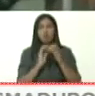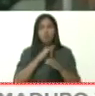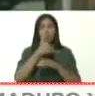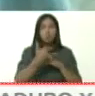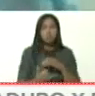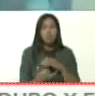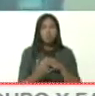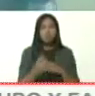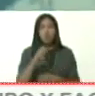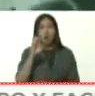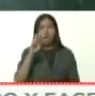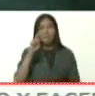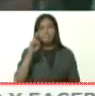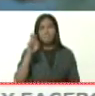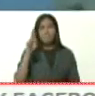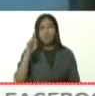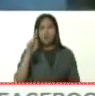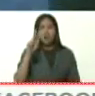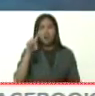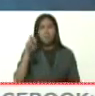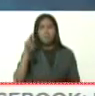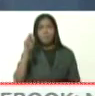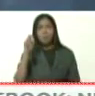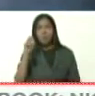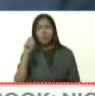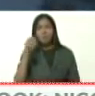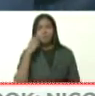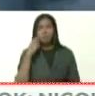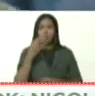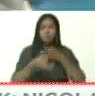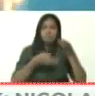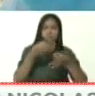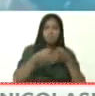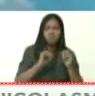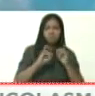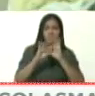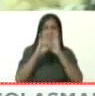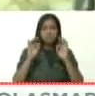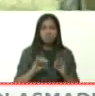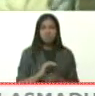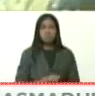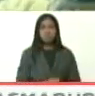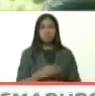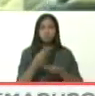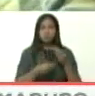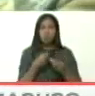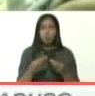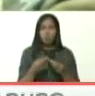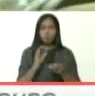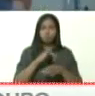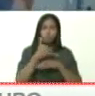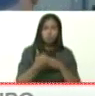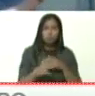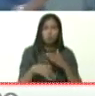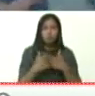proyecto EverProcP, para que nos hable precisamente de cómo ese proyecto se ha